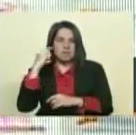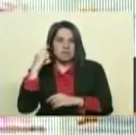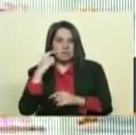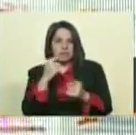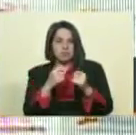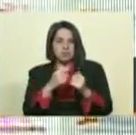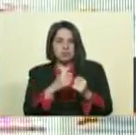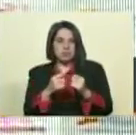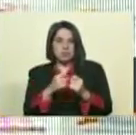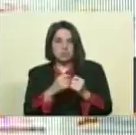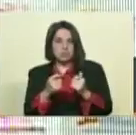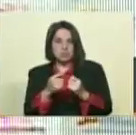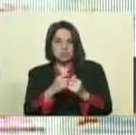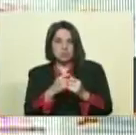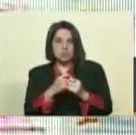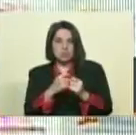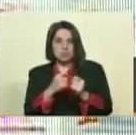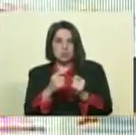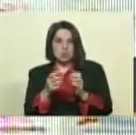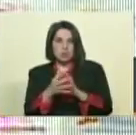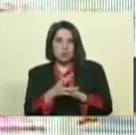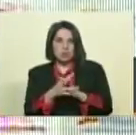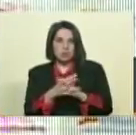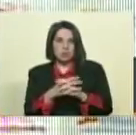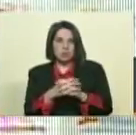nosotros, saben navegar más que nosotros.